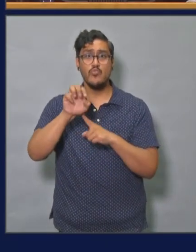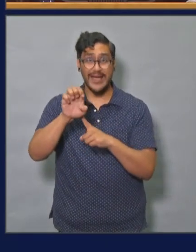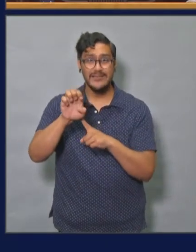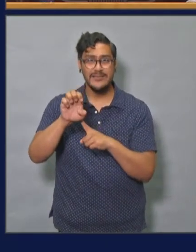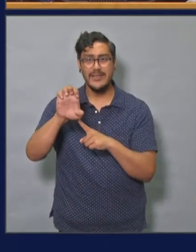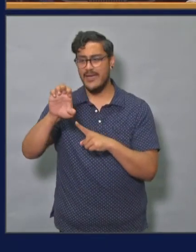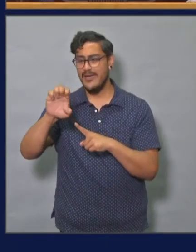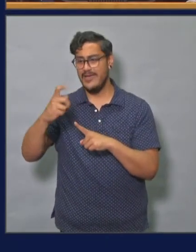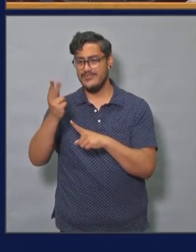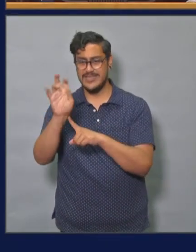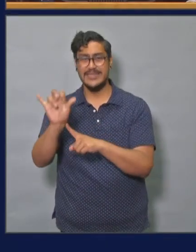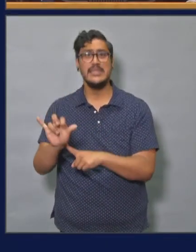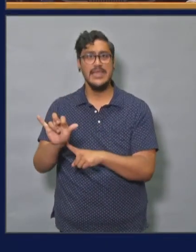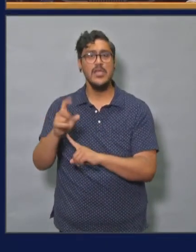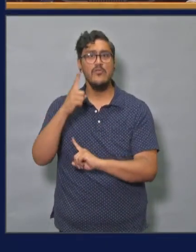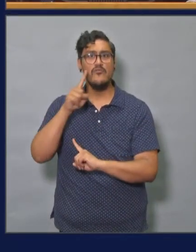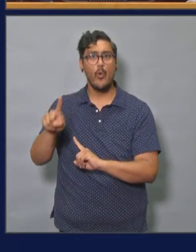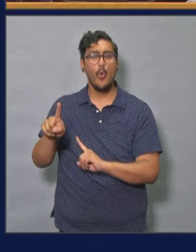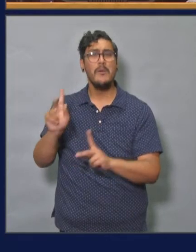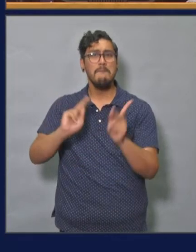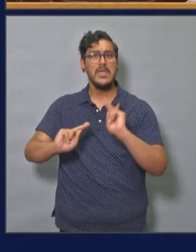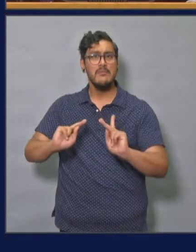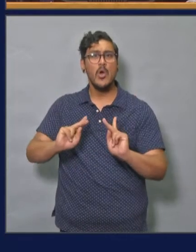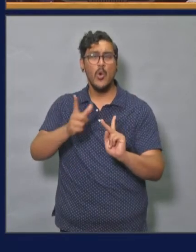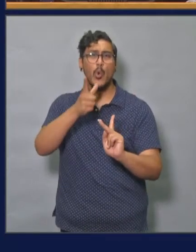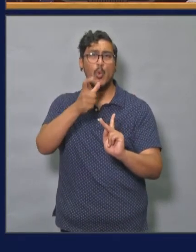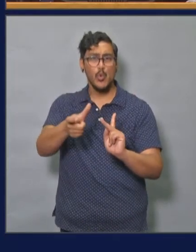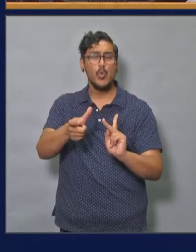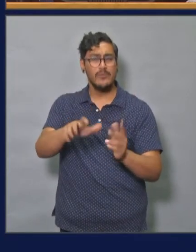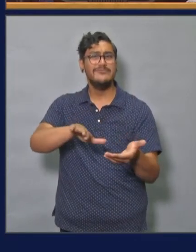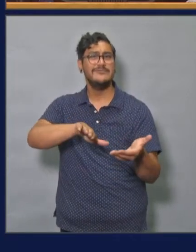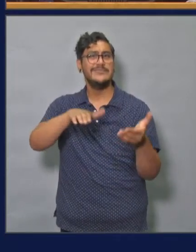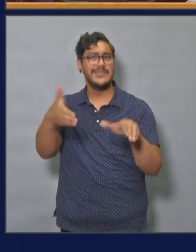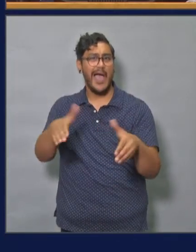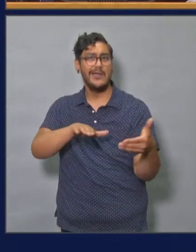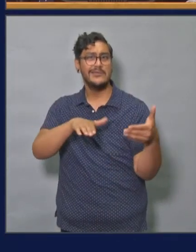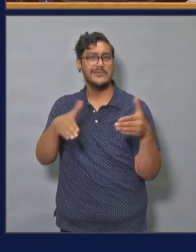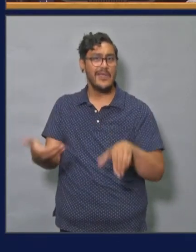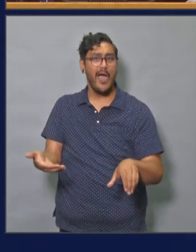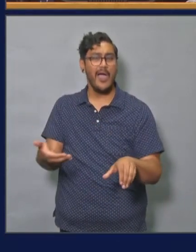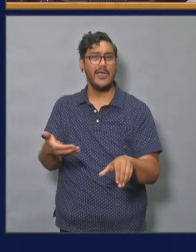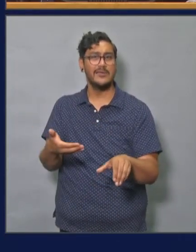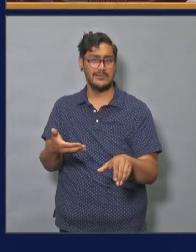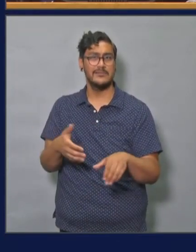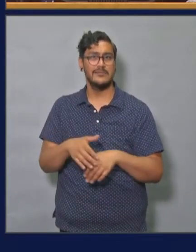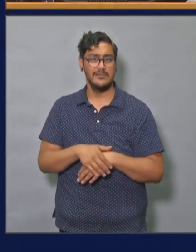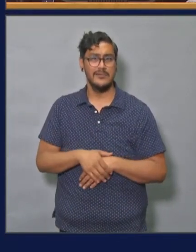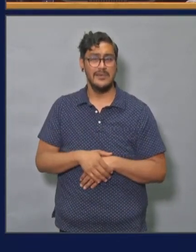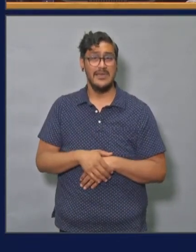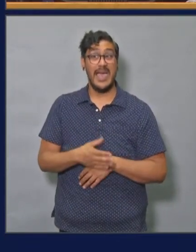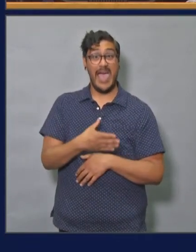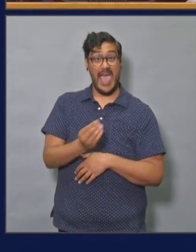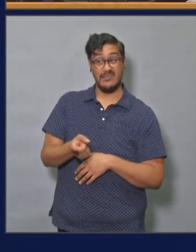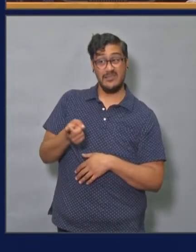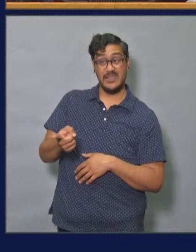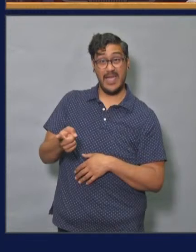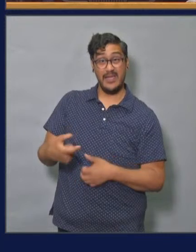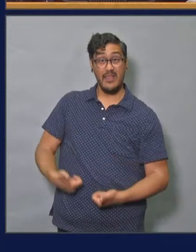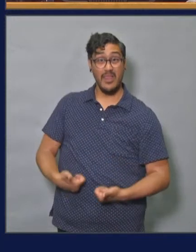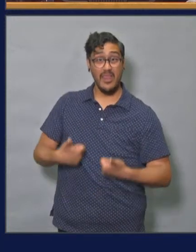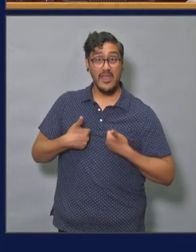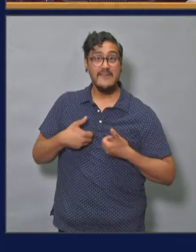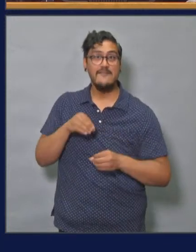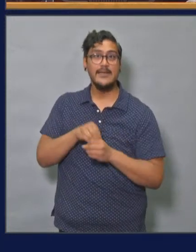y el origen étnico de los fallecimientos entre personas que residían en centros de enfermería